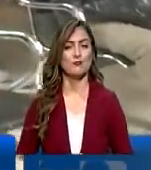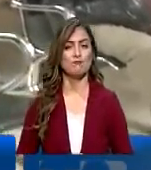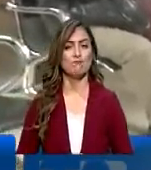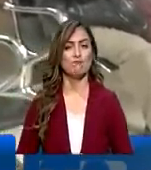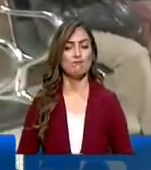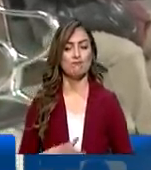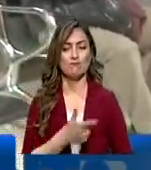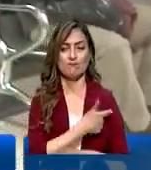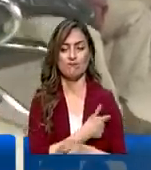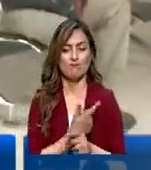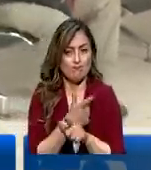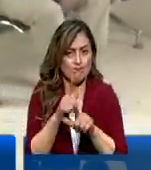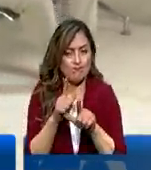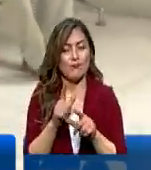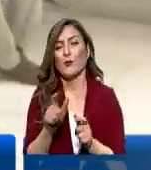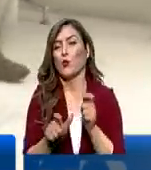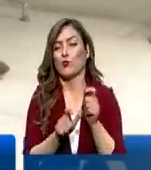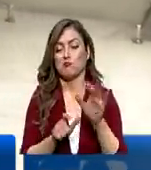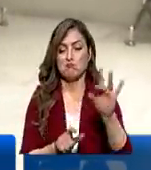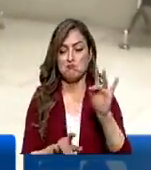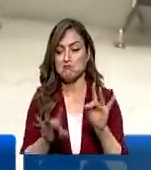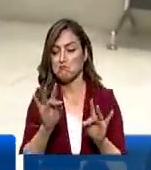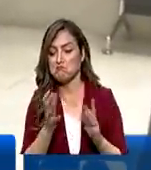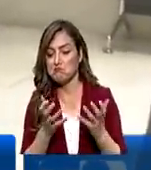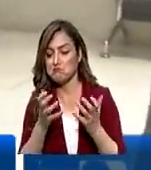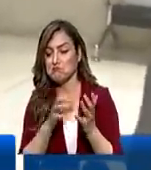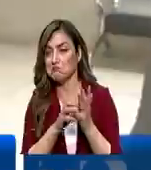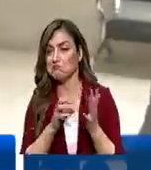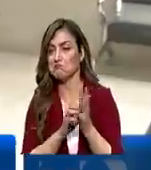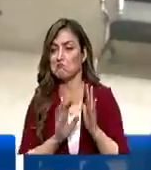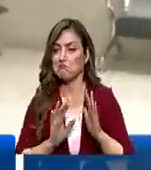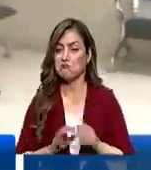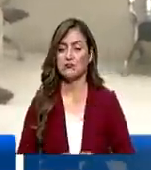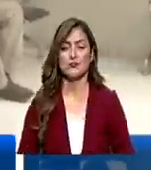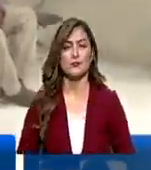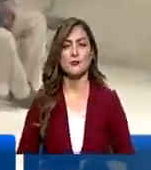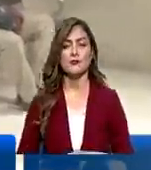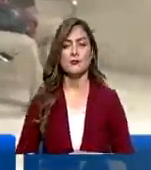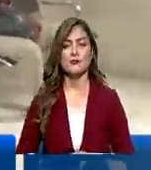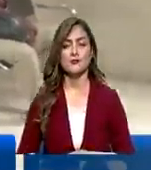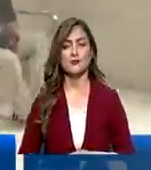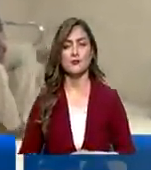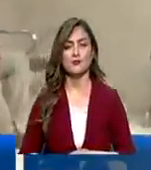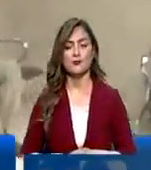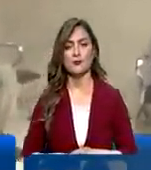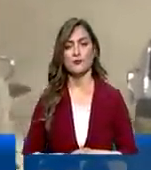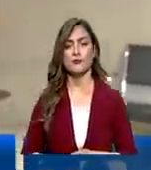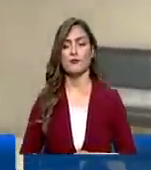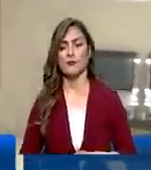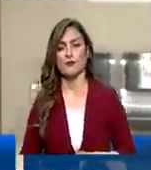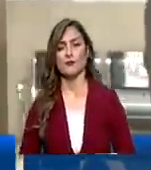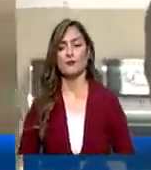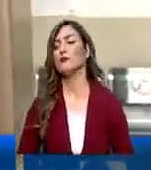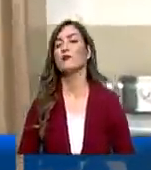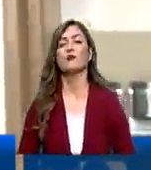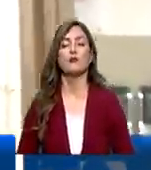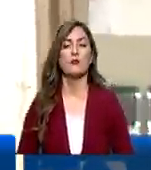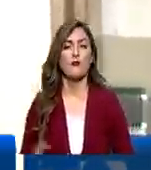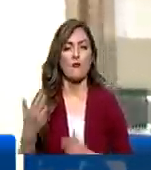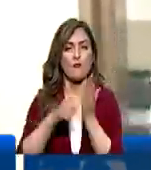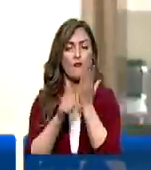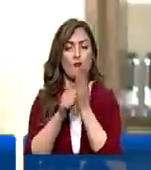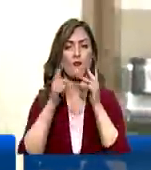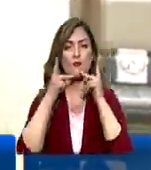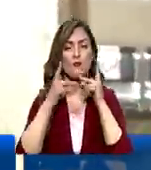vacunas, ¿la ciudadanía puede escoger cuál desea aplicarse? Sí, en este momento, de acuerdo a los lineamientos que tenemos desde el Ministerio de